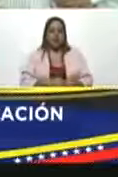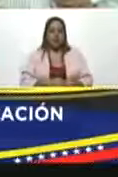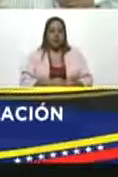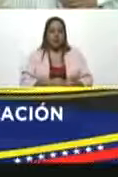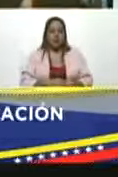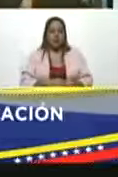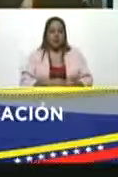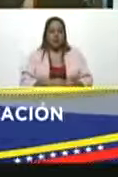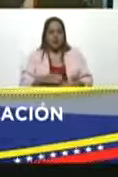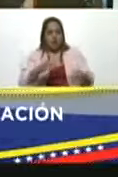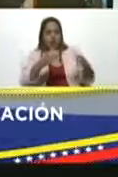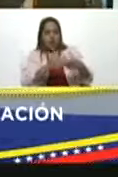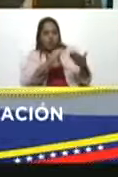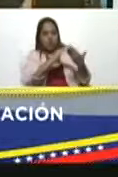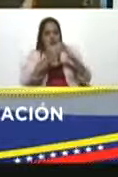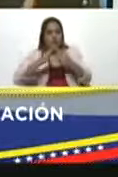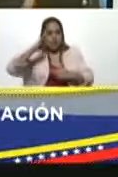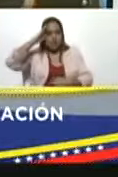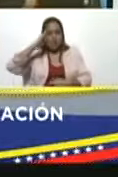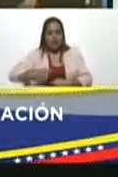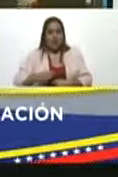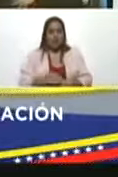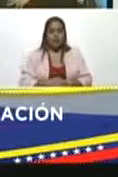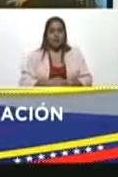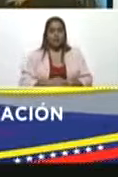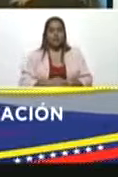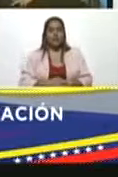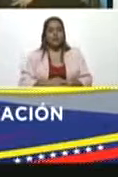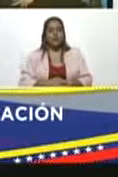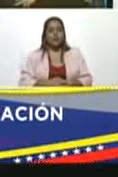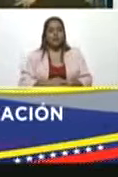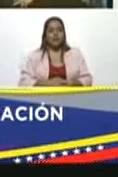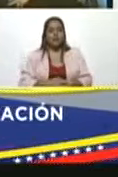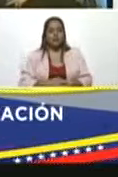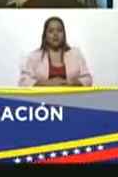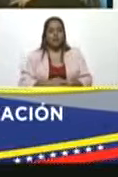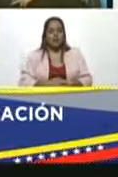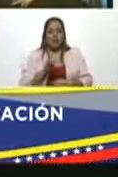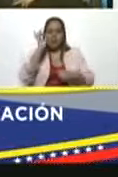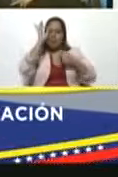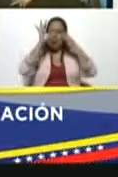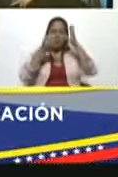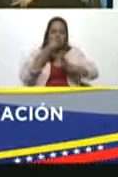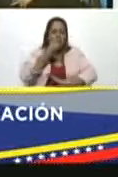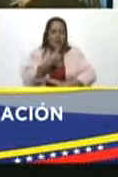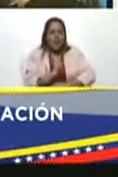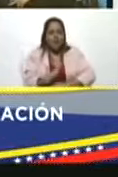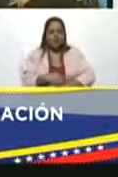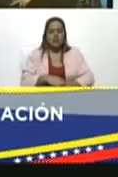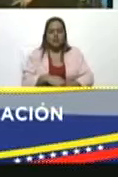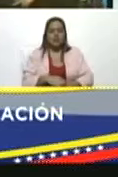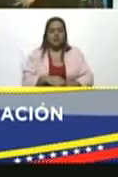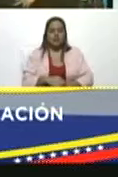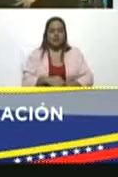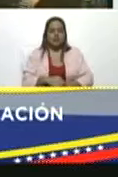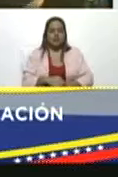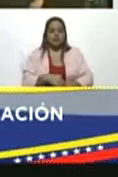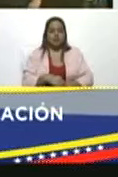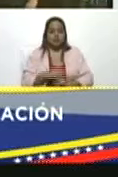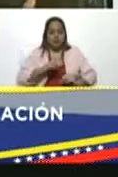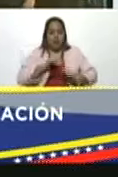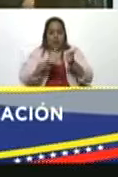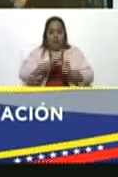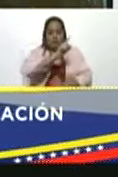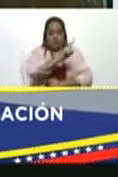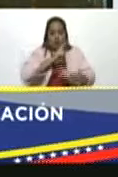Brigadas Comunitarias Militares, creación hermosa y heroica, cuando lanzamos el